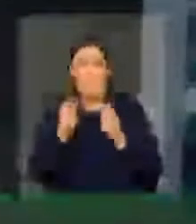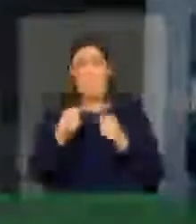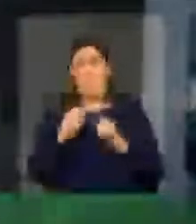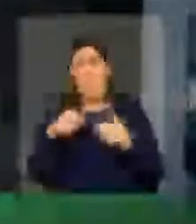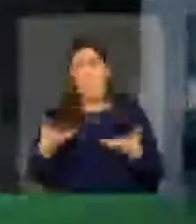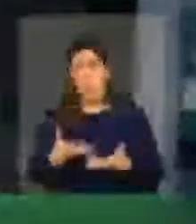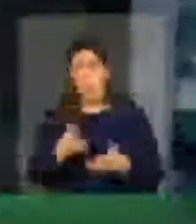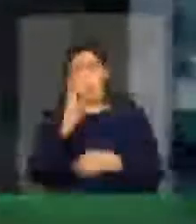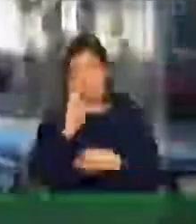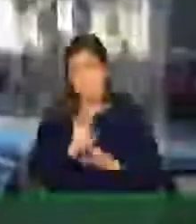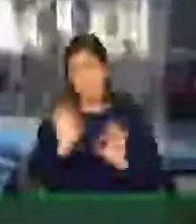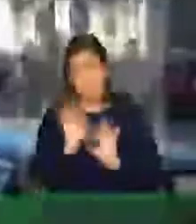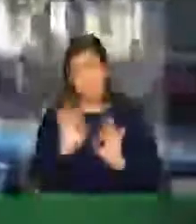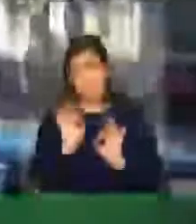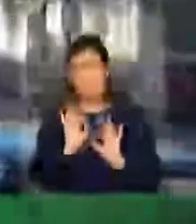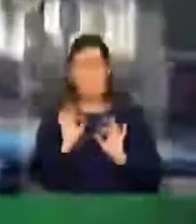afortunadamente,